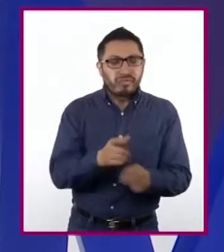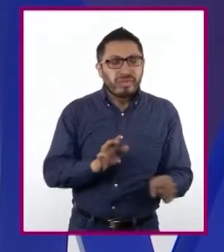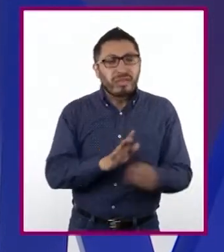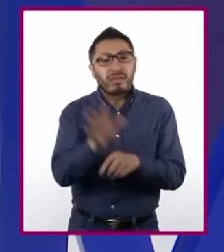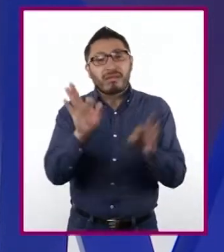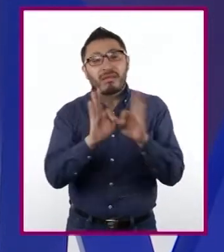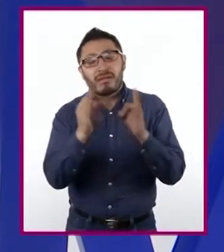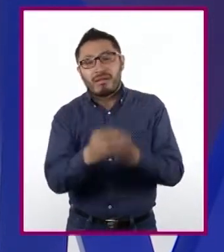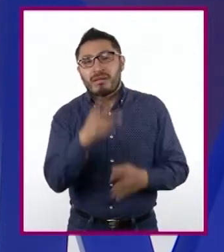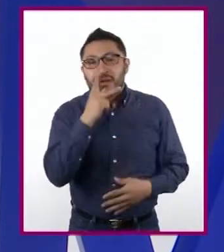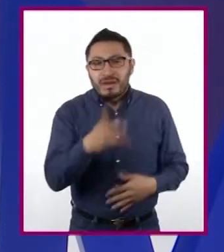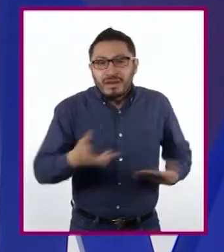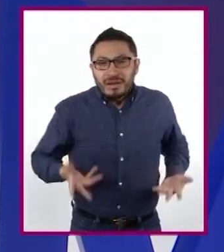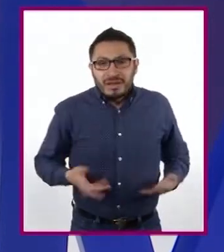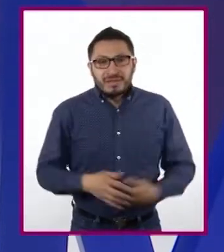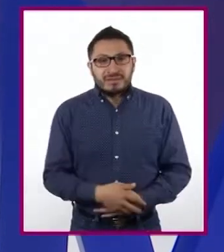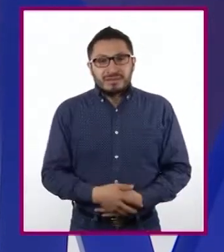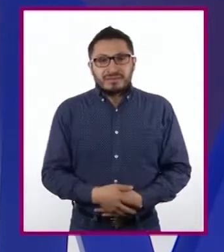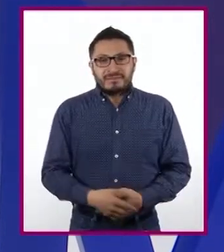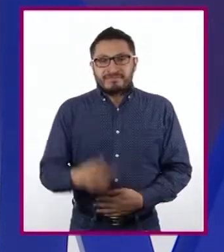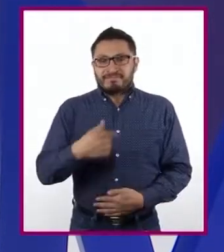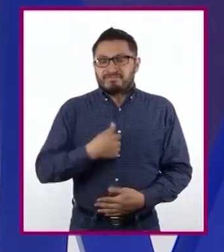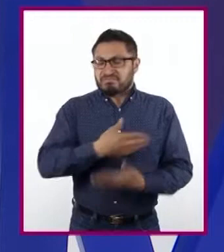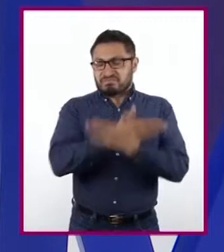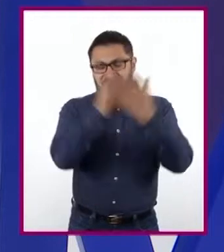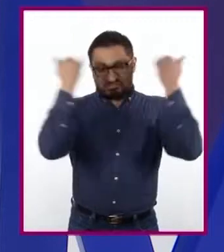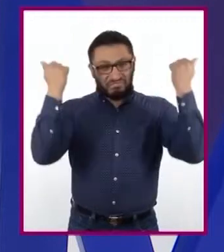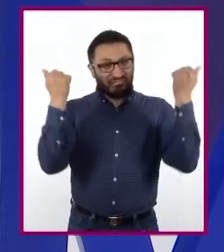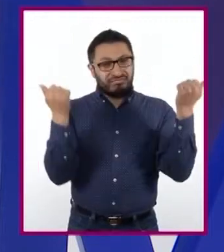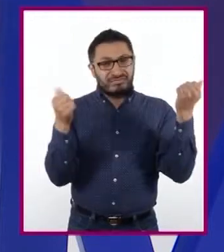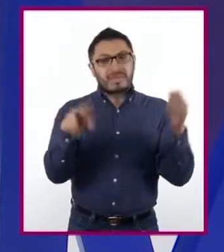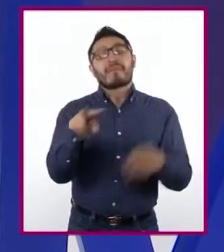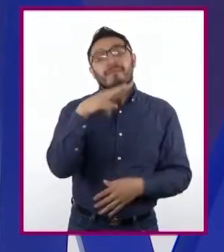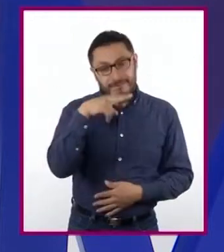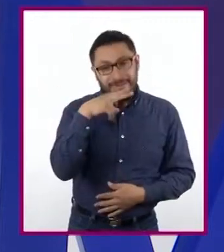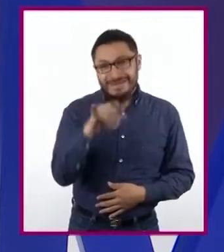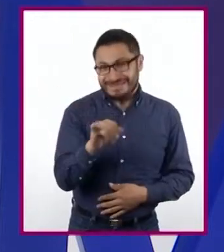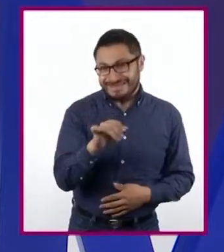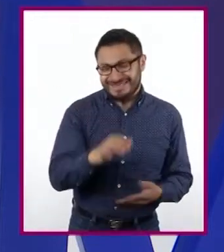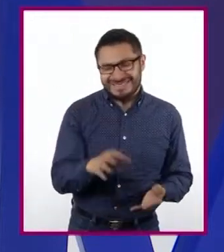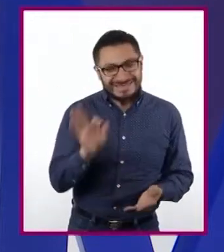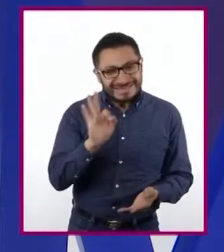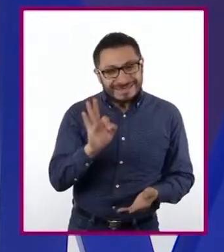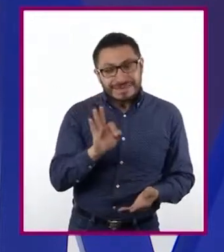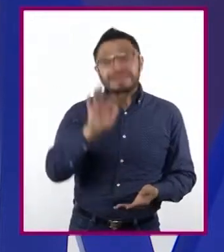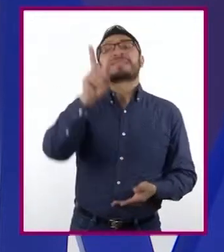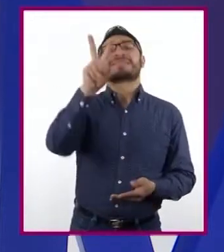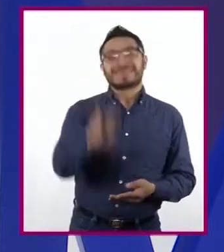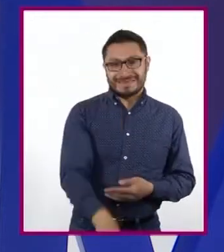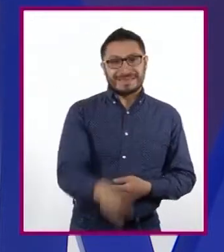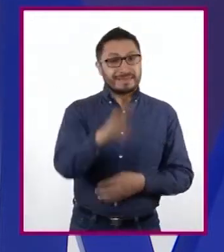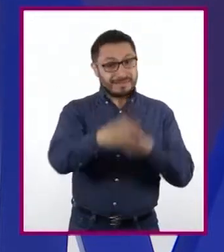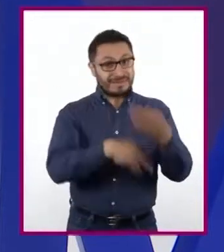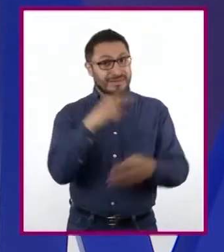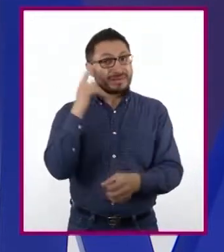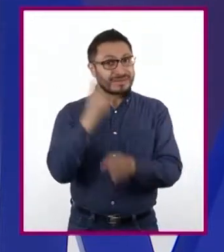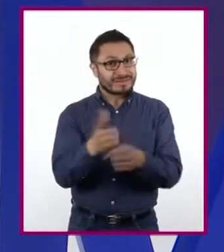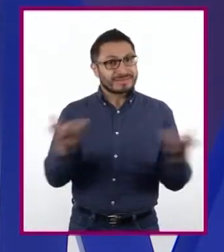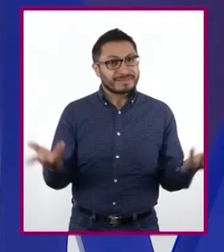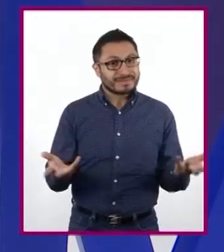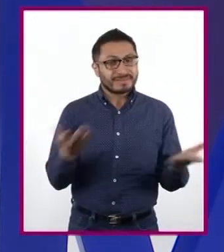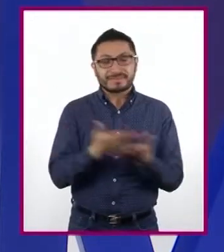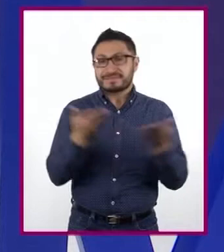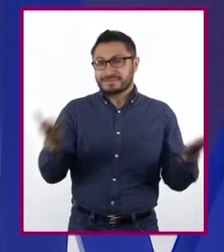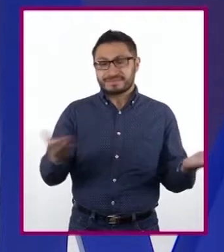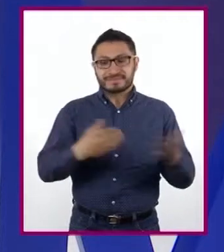de palabras eran? Yo lo sé, profesora, eran verbos. Así es, ¿todos lo descubrieron? Ahora